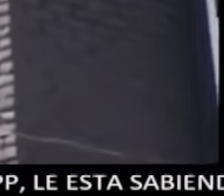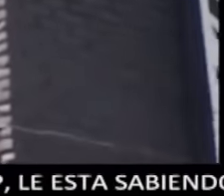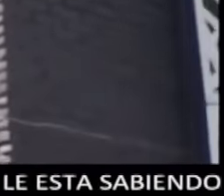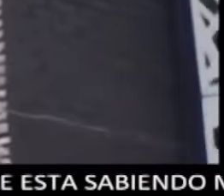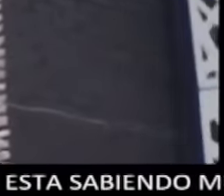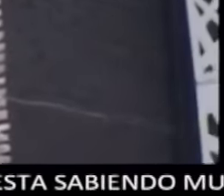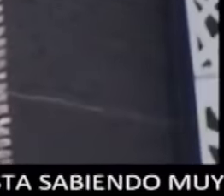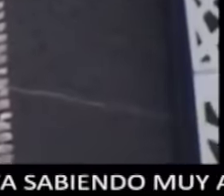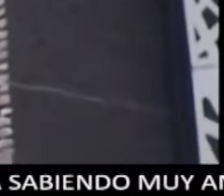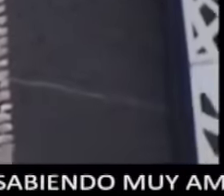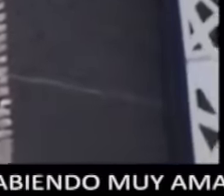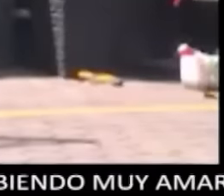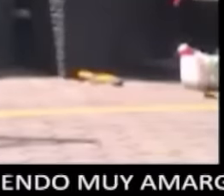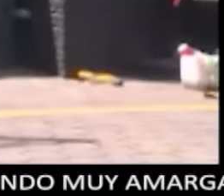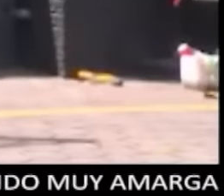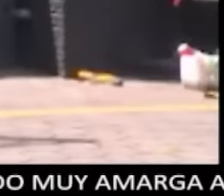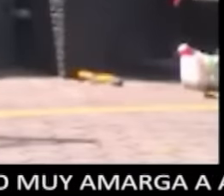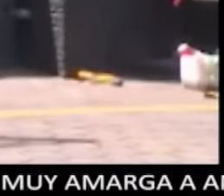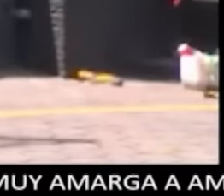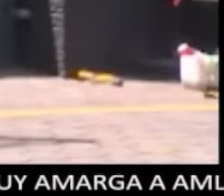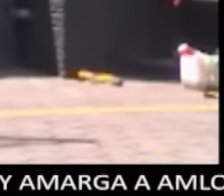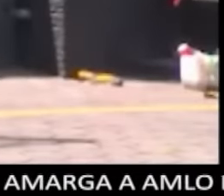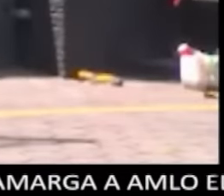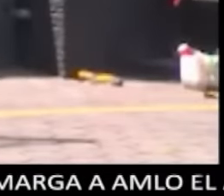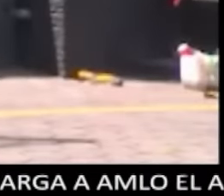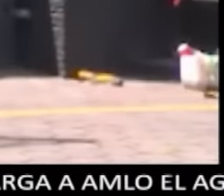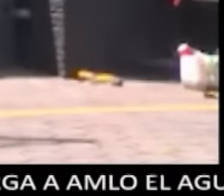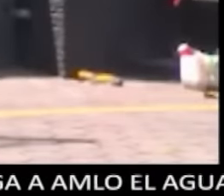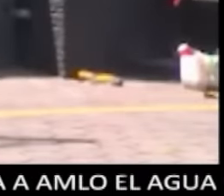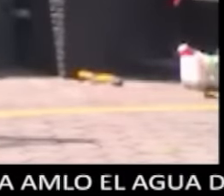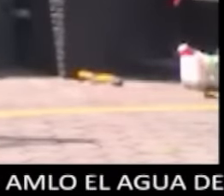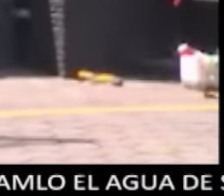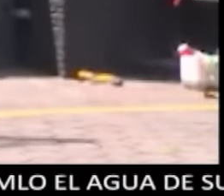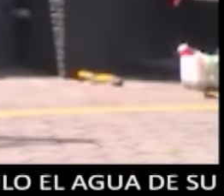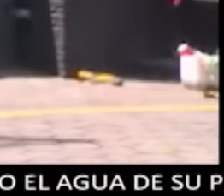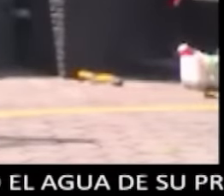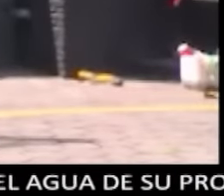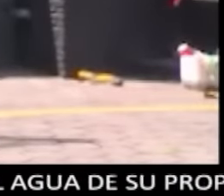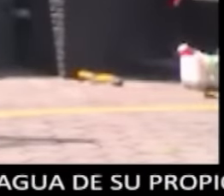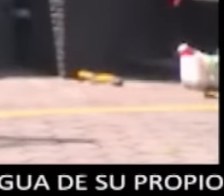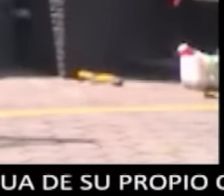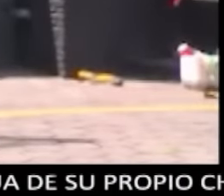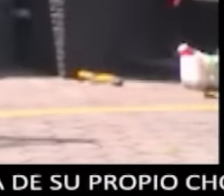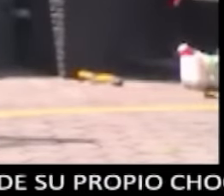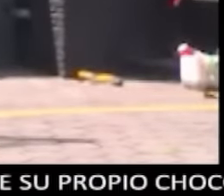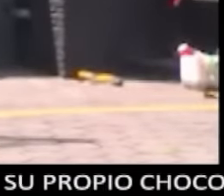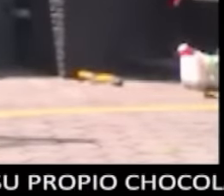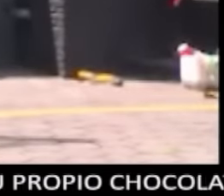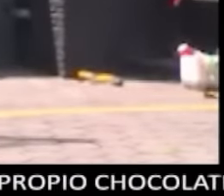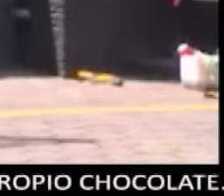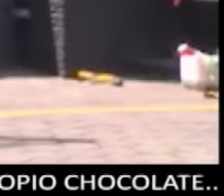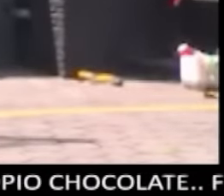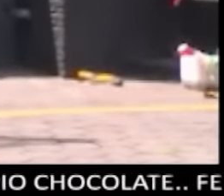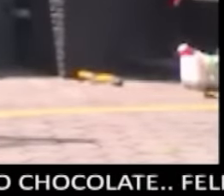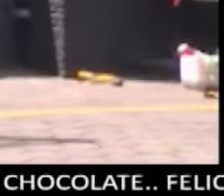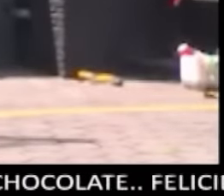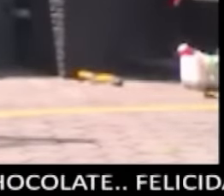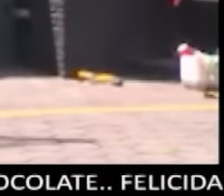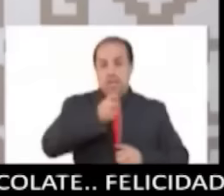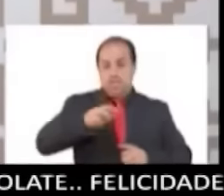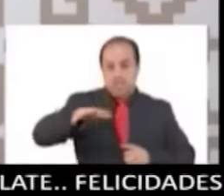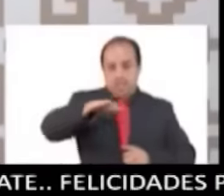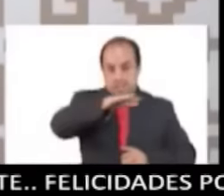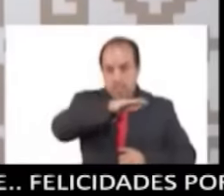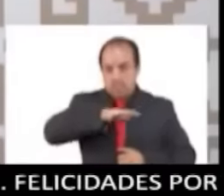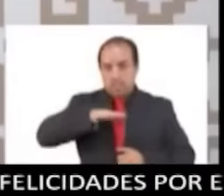atención a los bares de Polanco hoteles donde se demasiado agresiones contra mujeres y en antros donde se sabe de la venta de sustancias